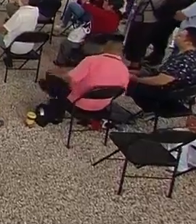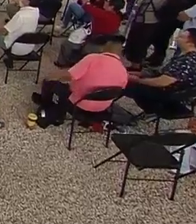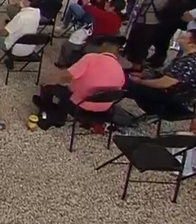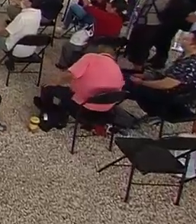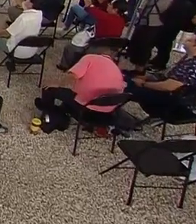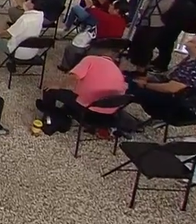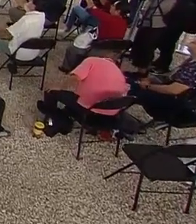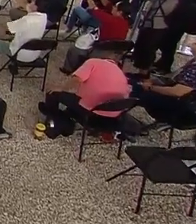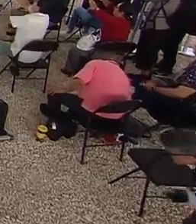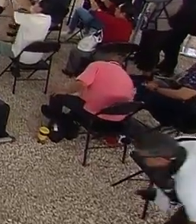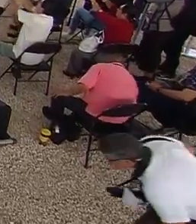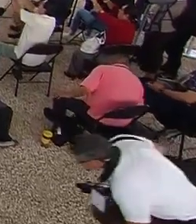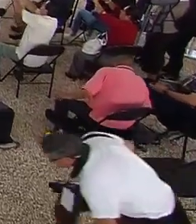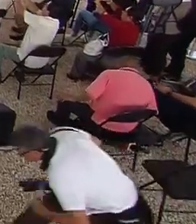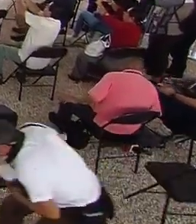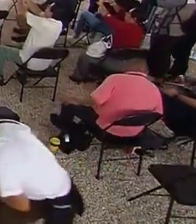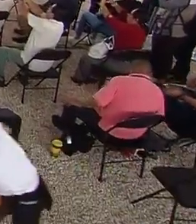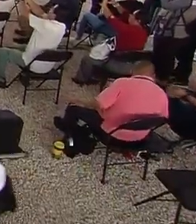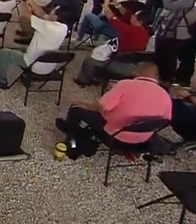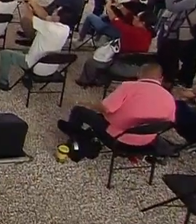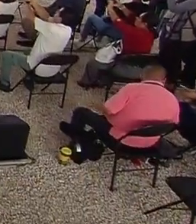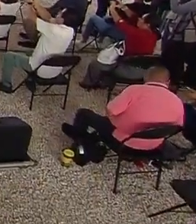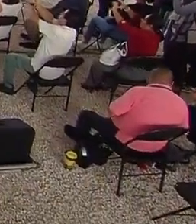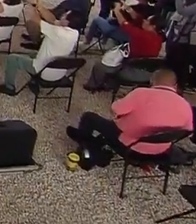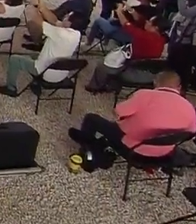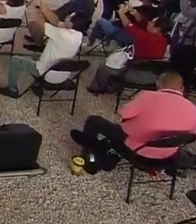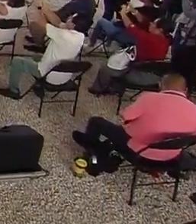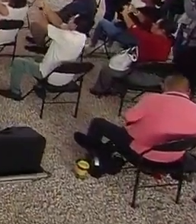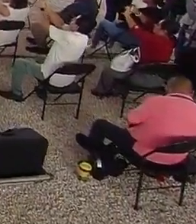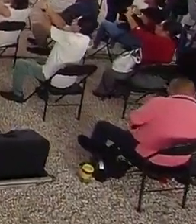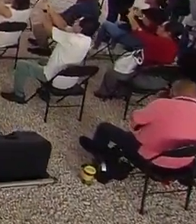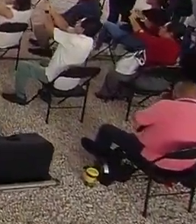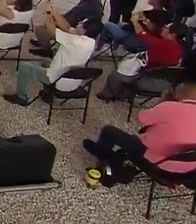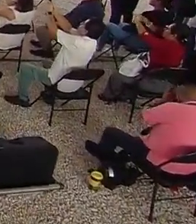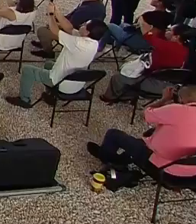y vamos a informar